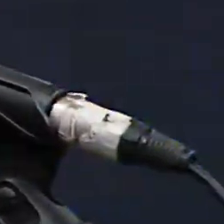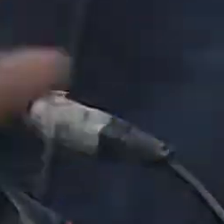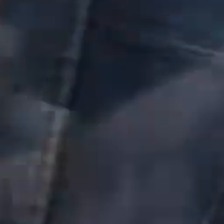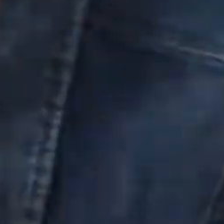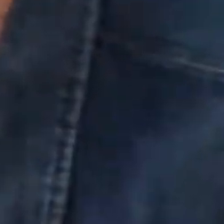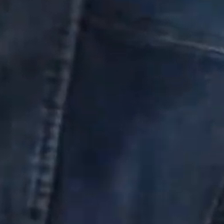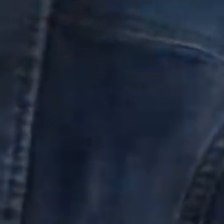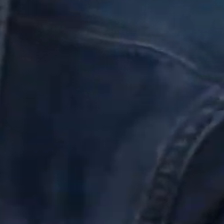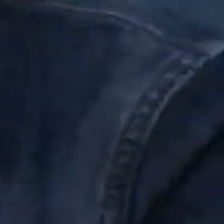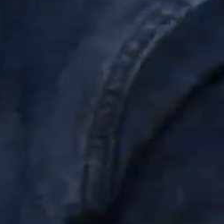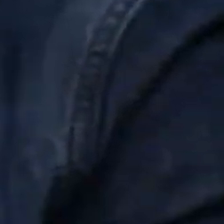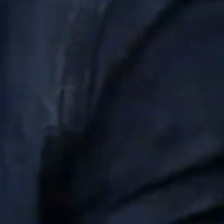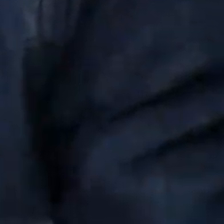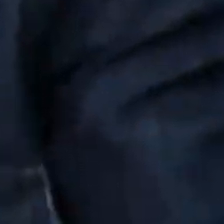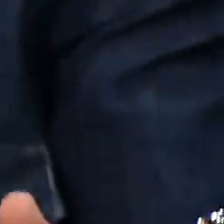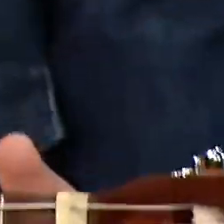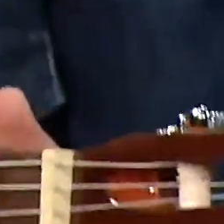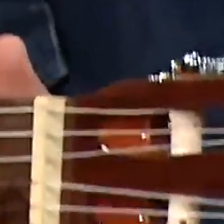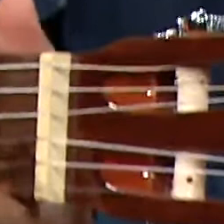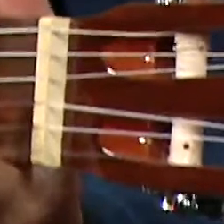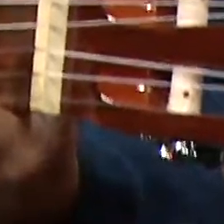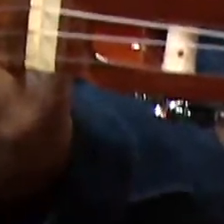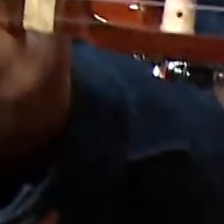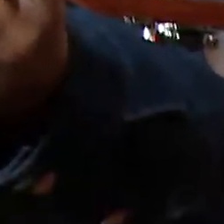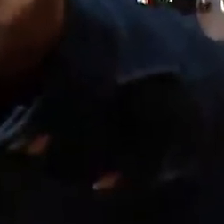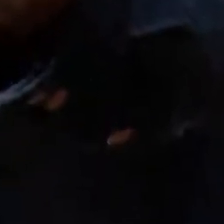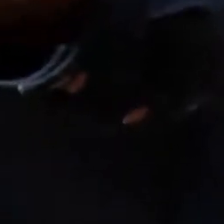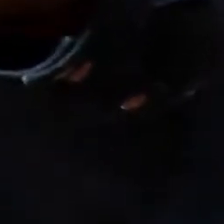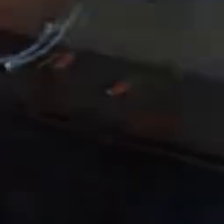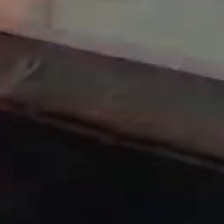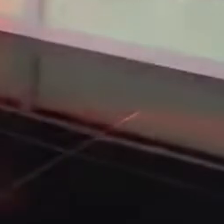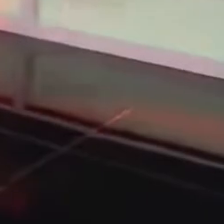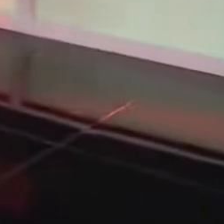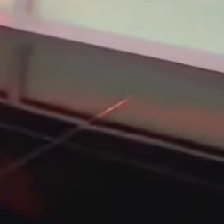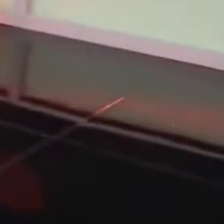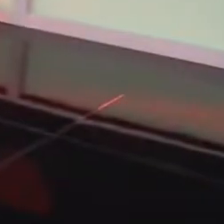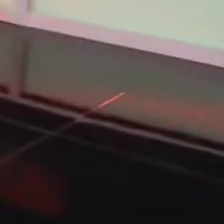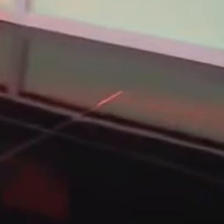canción, que al tibio beso de la dicha nació en nido de altura,